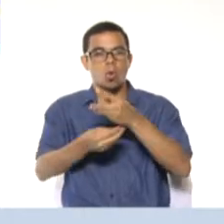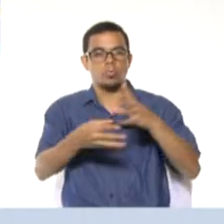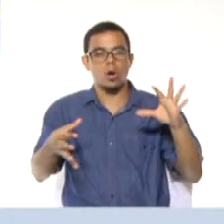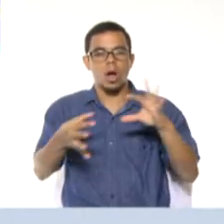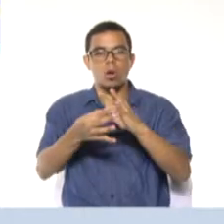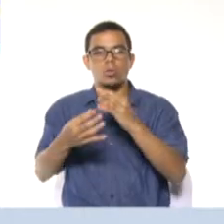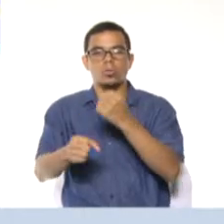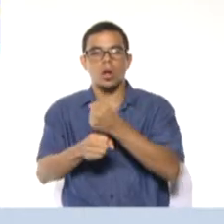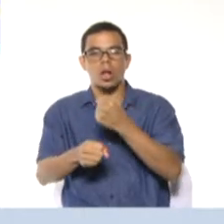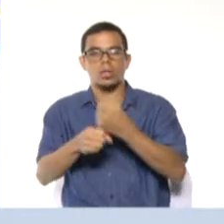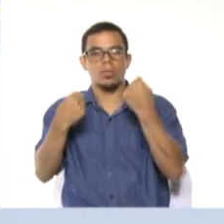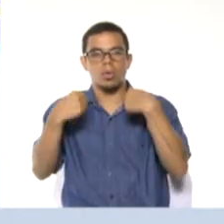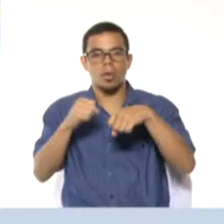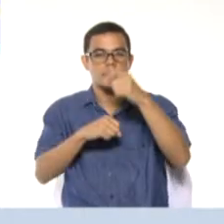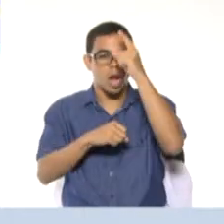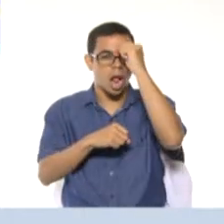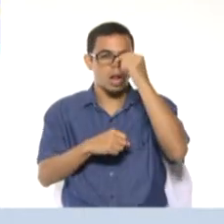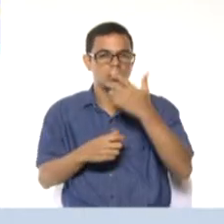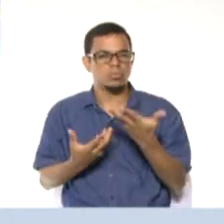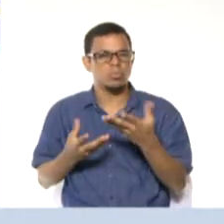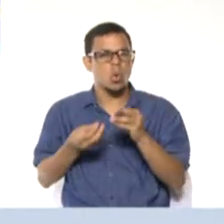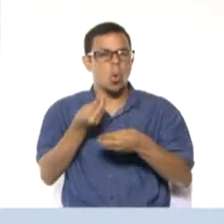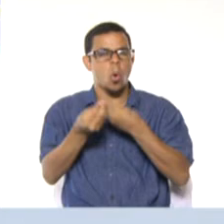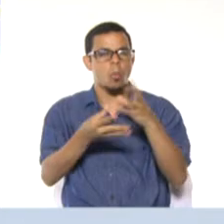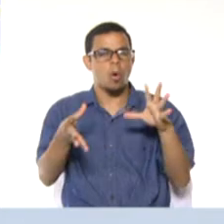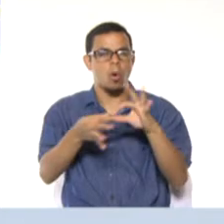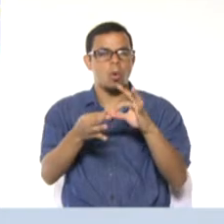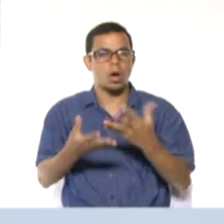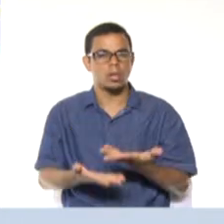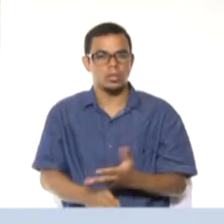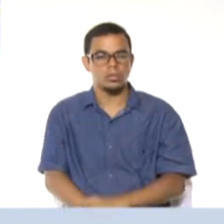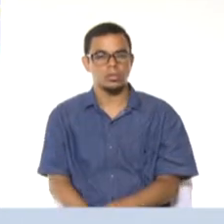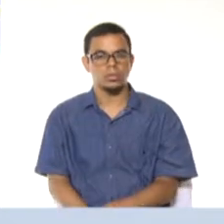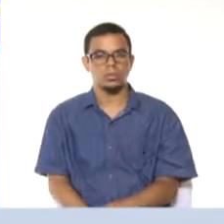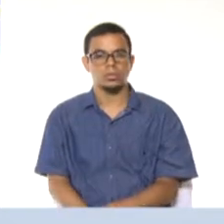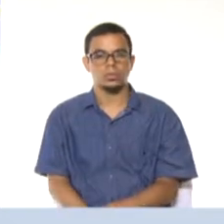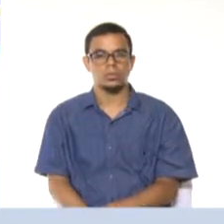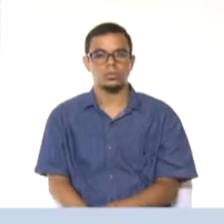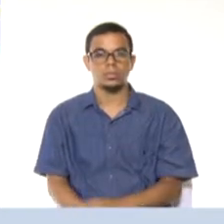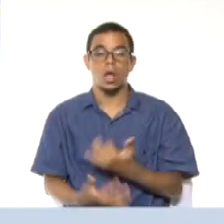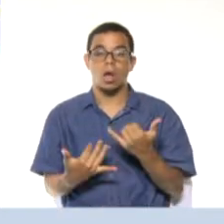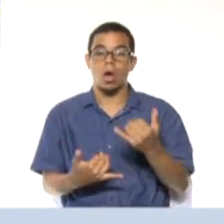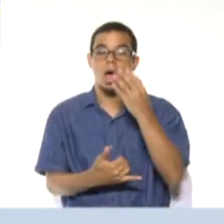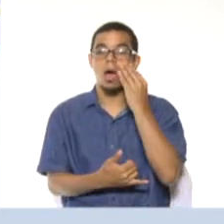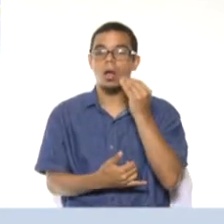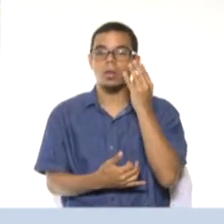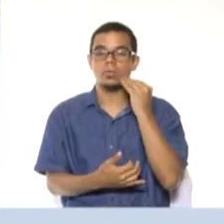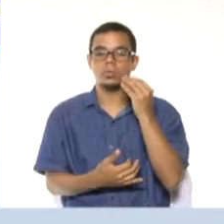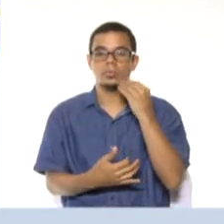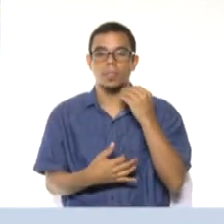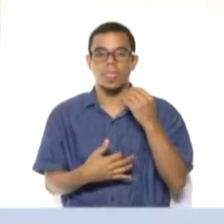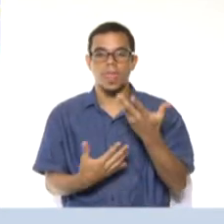los talleres de educación laboral? ¿A qué se hace mención con respecto a ellas? Bueno, vamos a hablar de esas